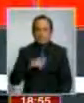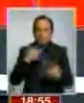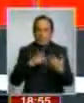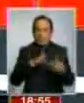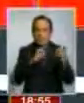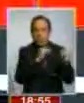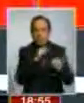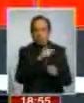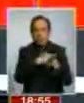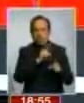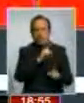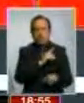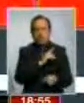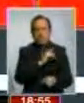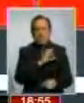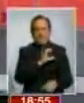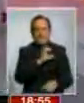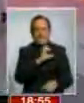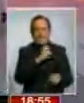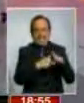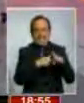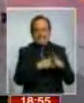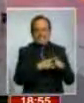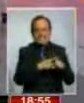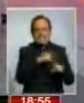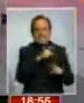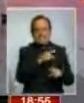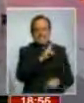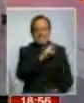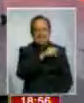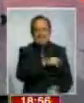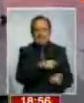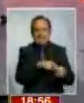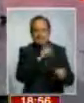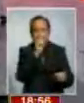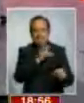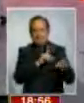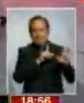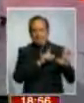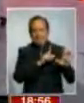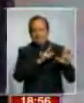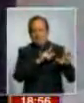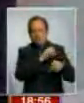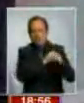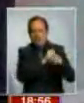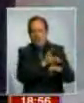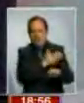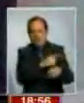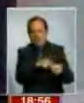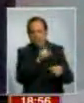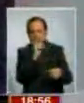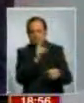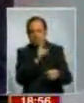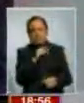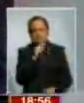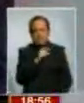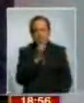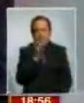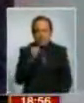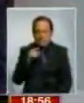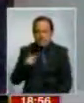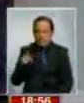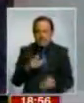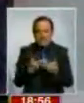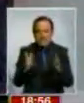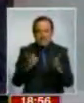día con Carlos Cantero, ex RN de hace mucho rato. Carlos Cantero se fue a Renovación Nacional hace 7 u 8 años, ¿eh? Y yo pero tal vez más libre para